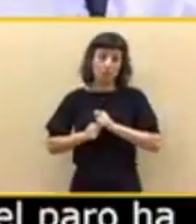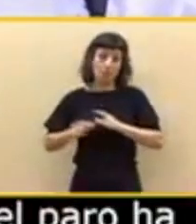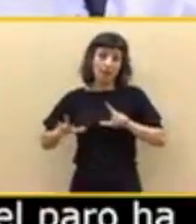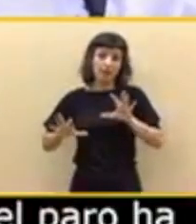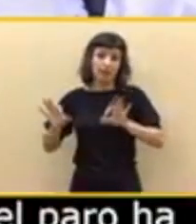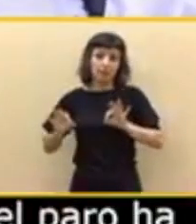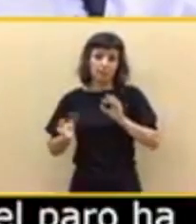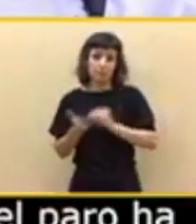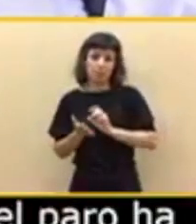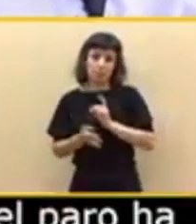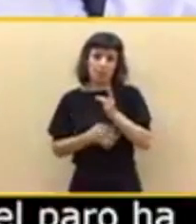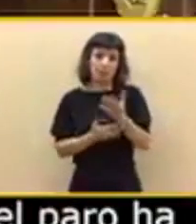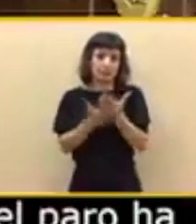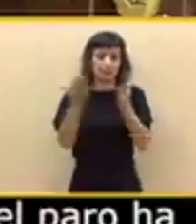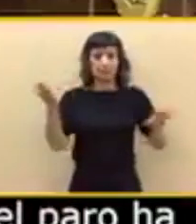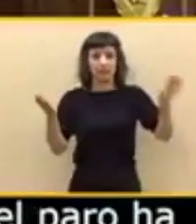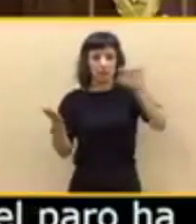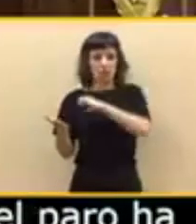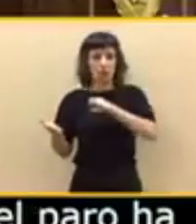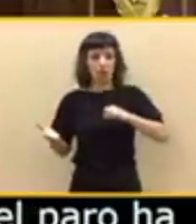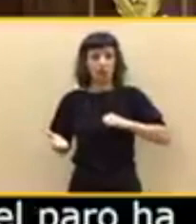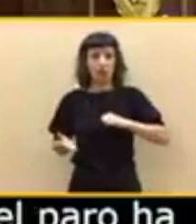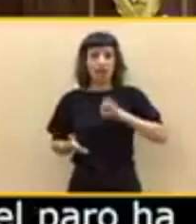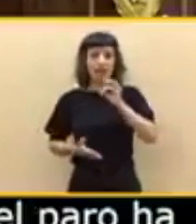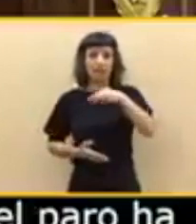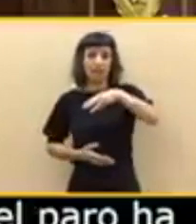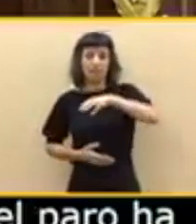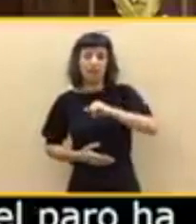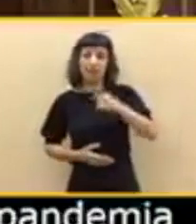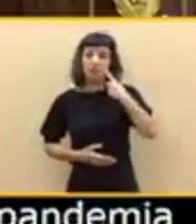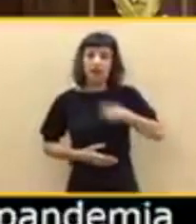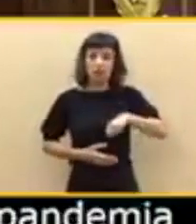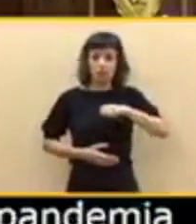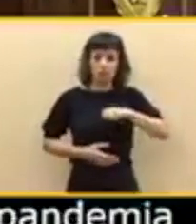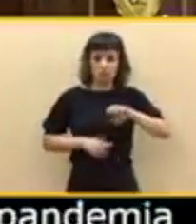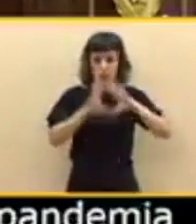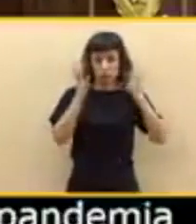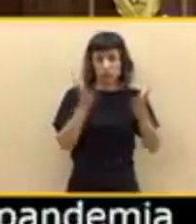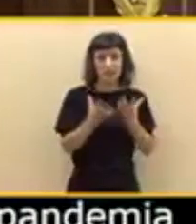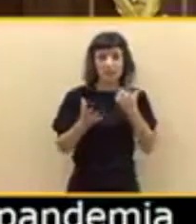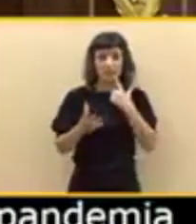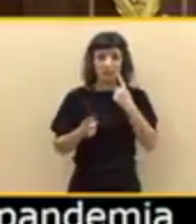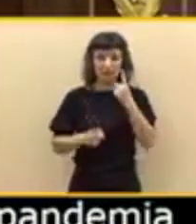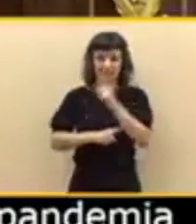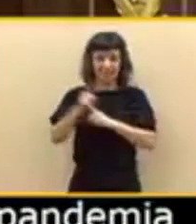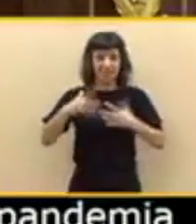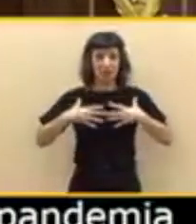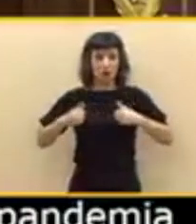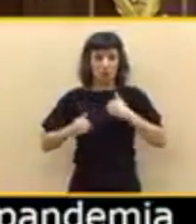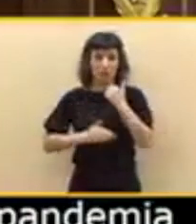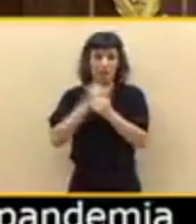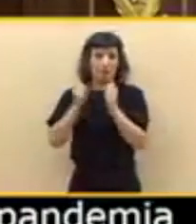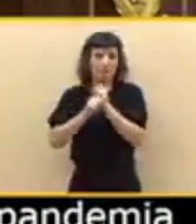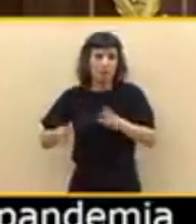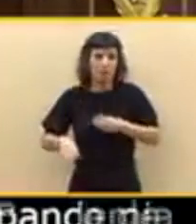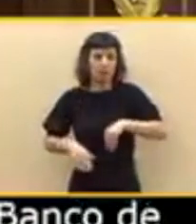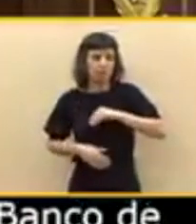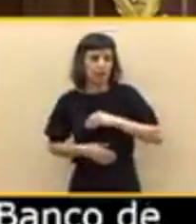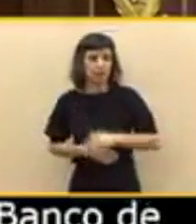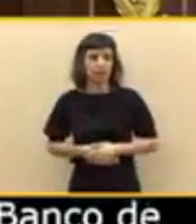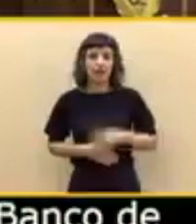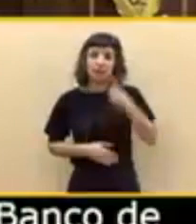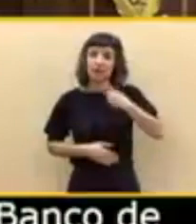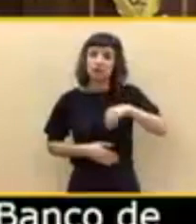Según el FMI y el Banco Mundial, somos el país que peor va a salir de la crisis económica. Según el Banco de España o el Banco Central Europeo, vamos a tener el